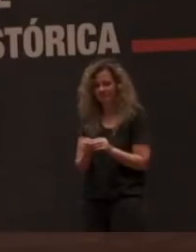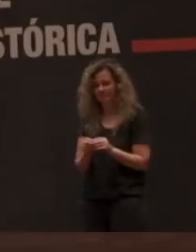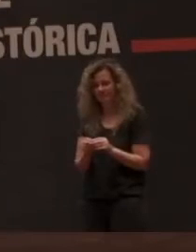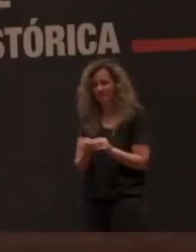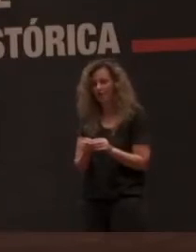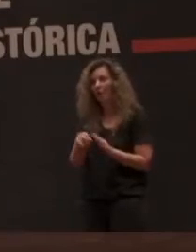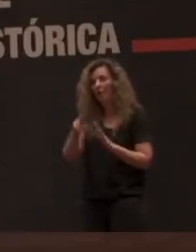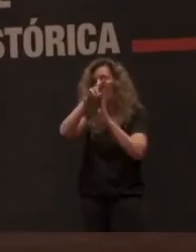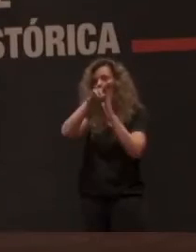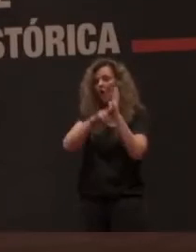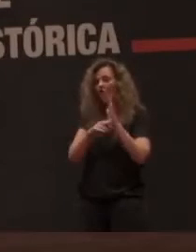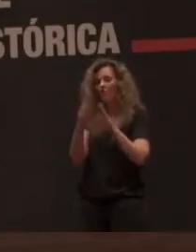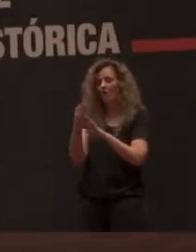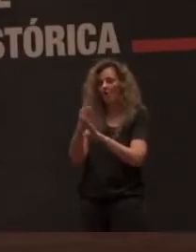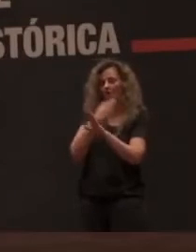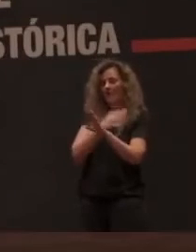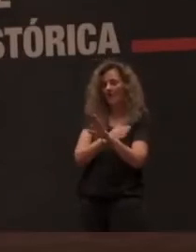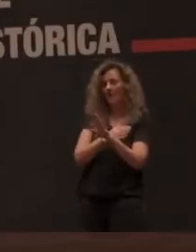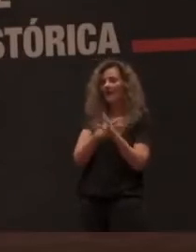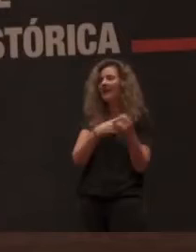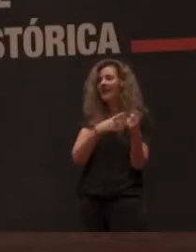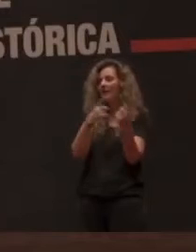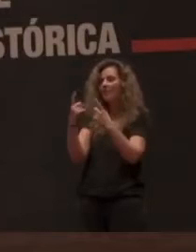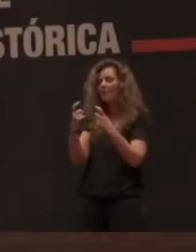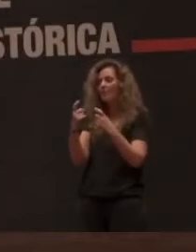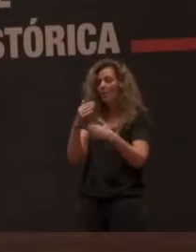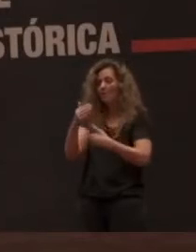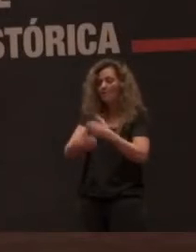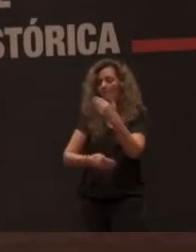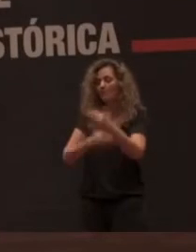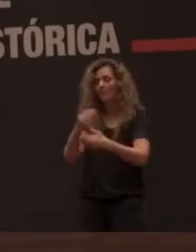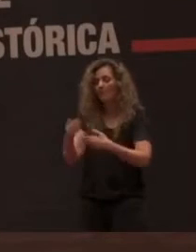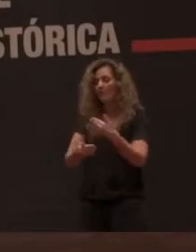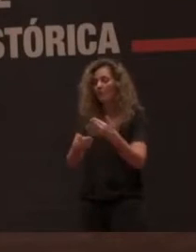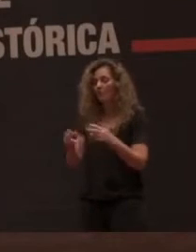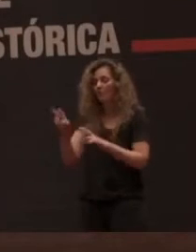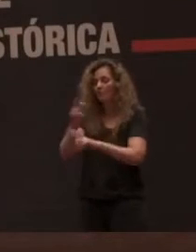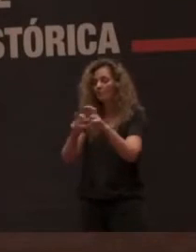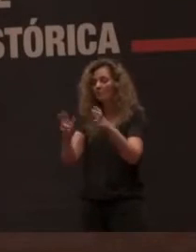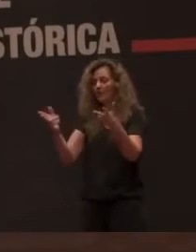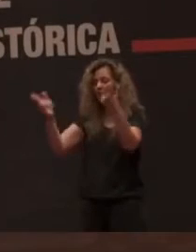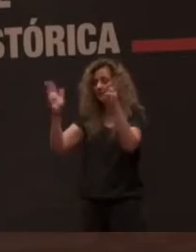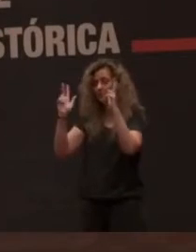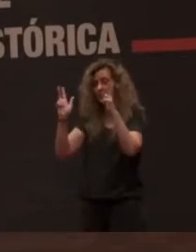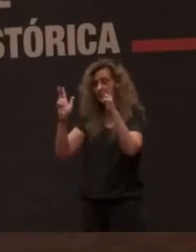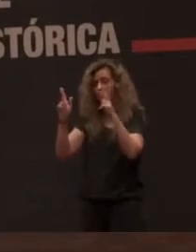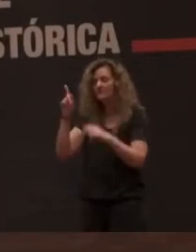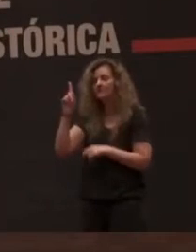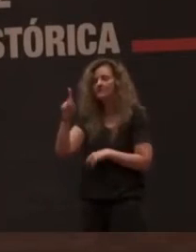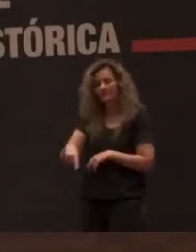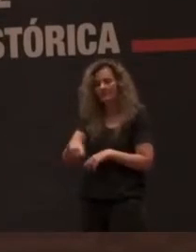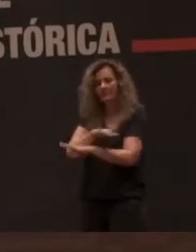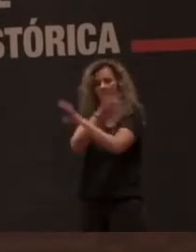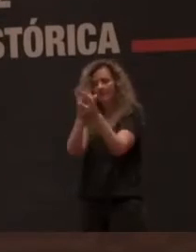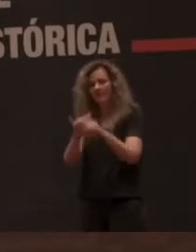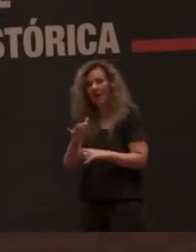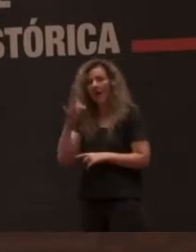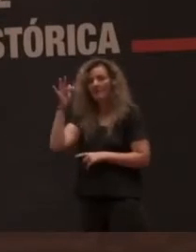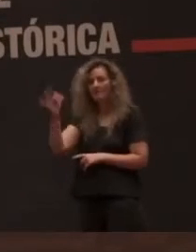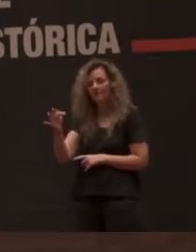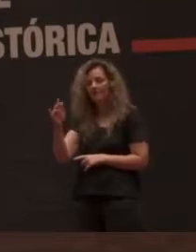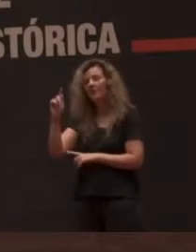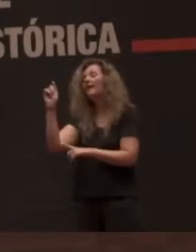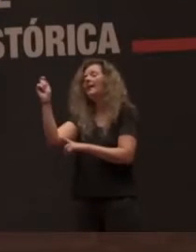Son condiciones previas de partidas necesarias para un proceso de democratización, además es el pacífico, que además es